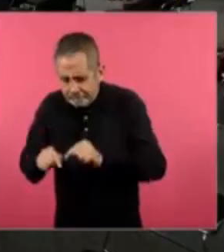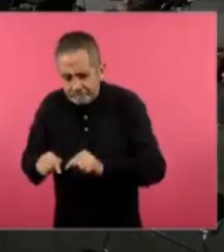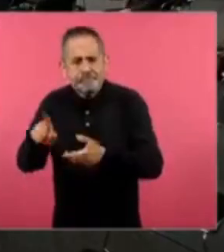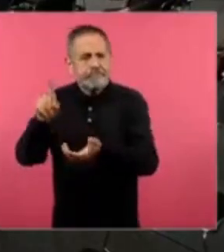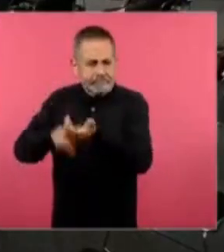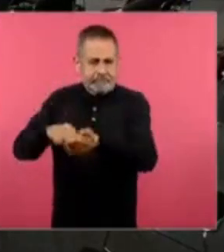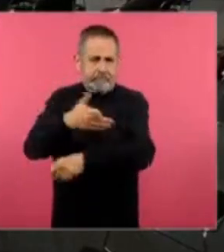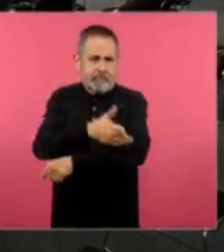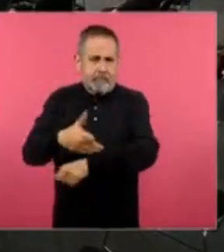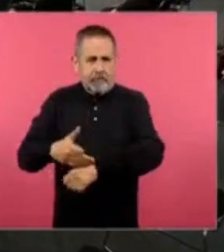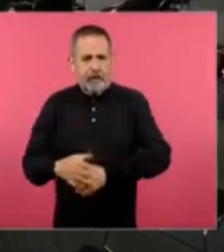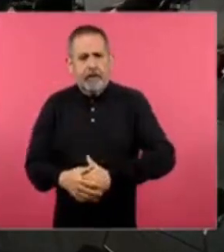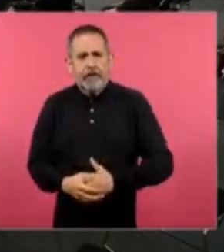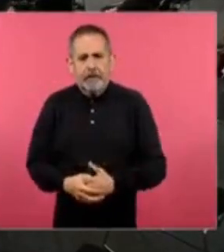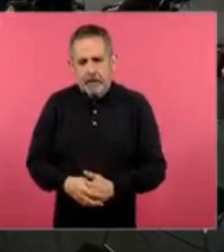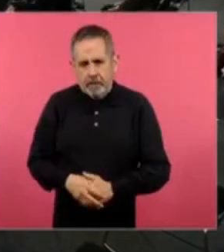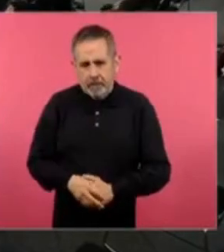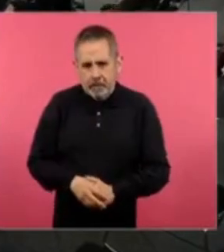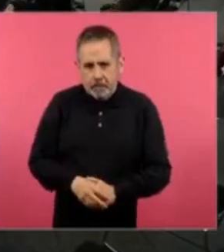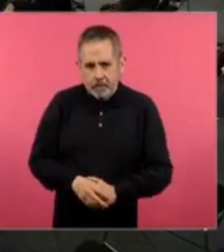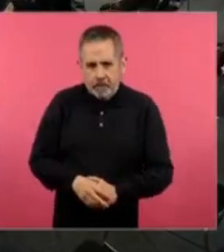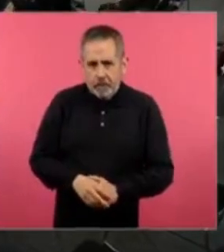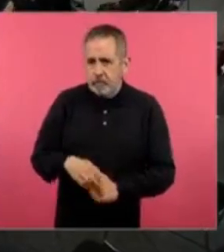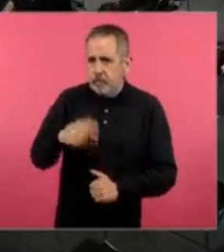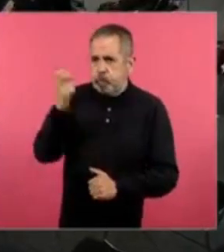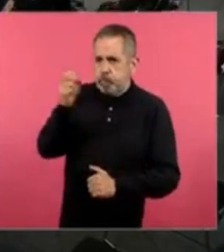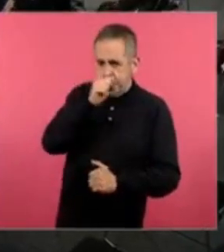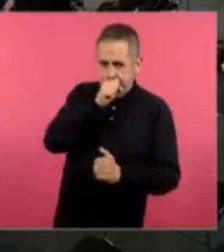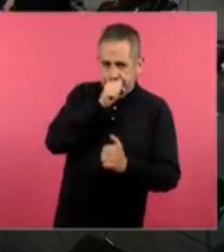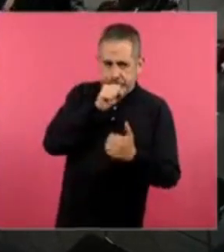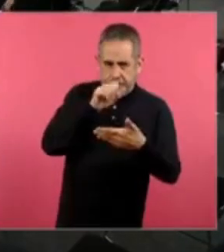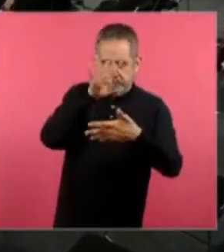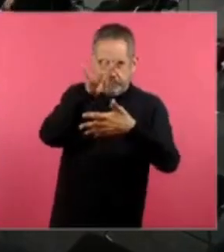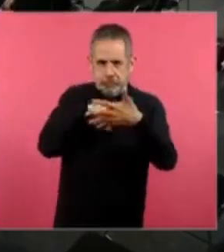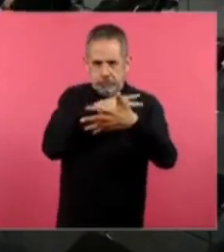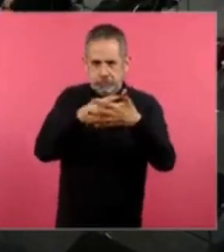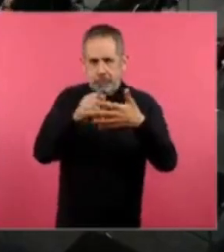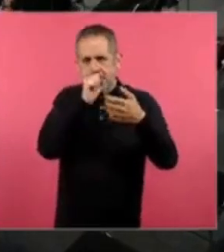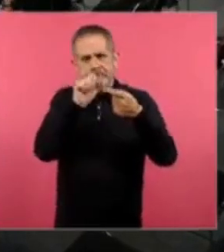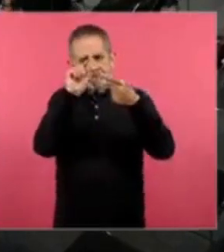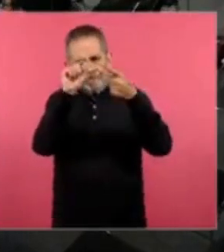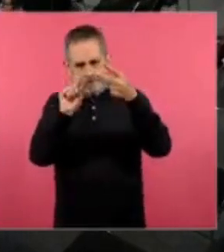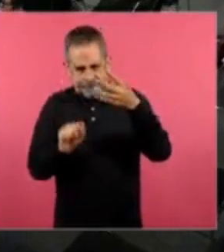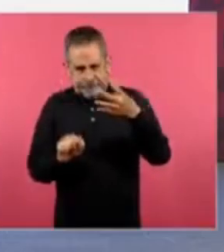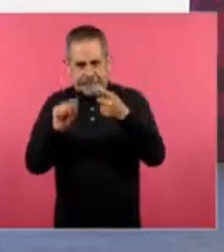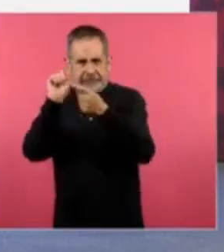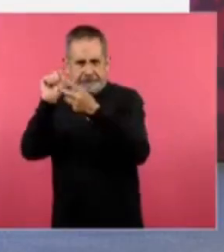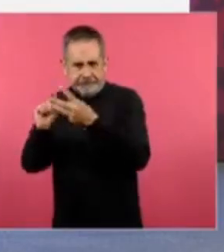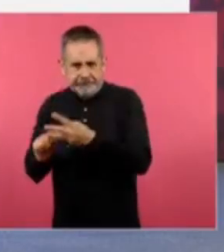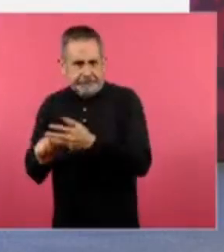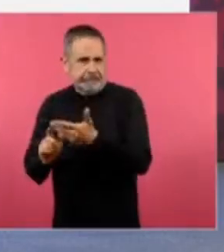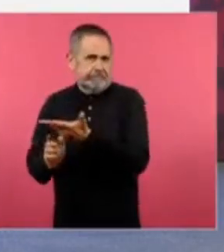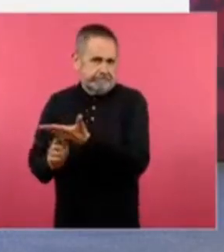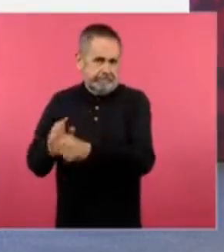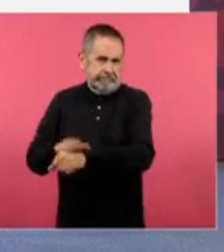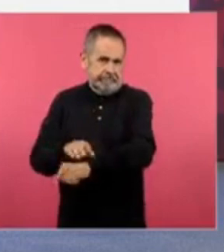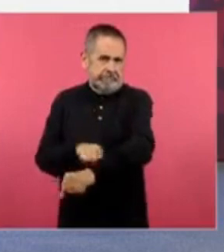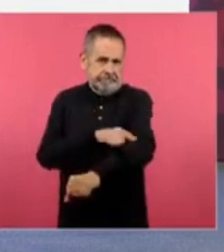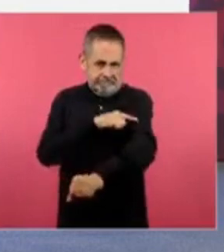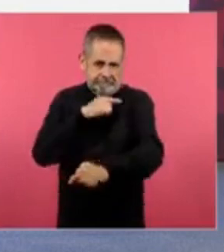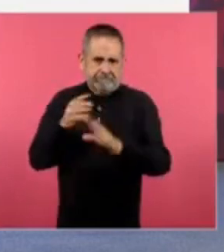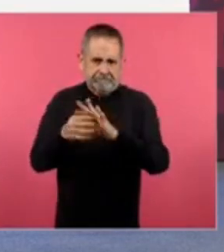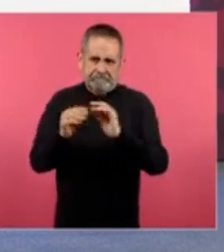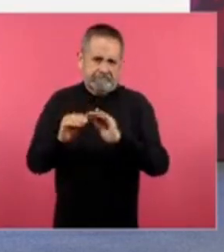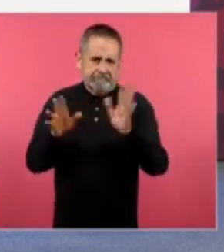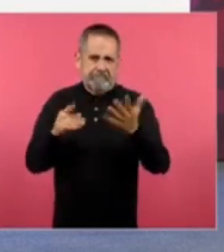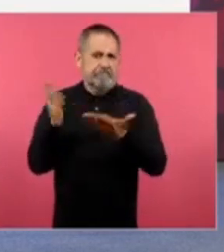aula. ¿La que sigue? Este es su índice, de los más grandes, de los más amplios